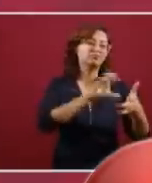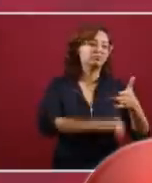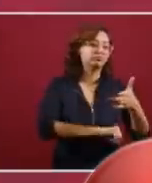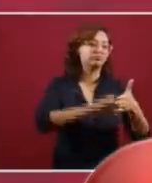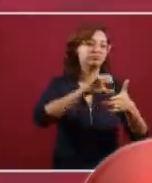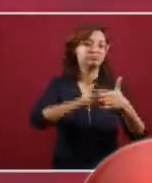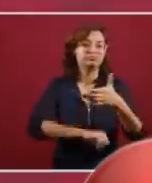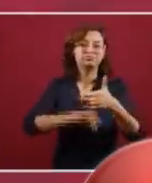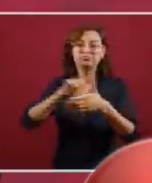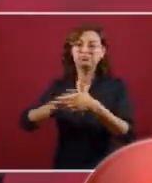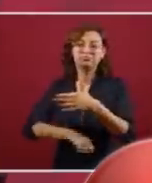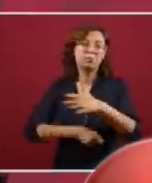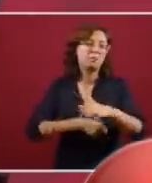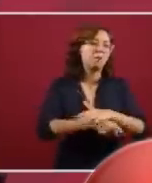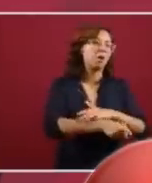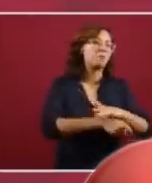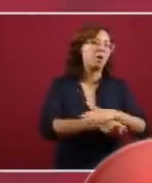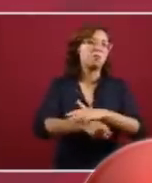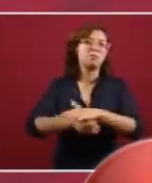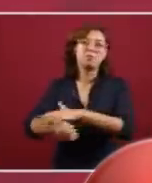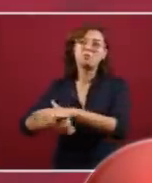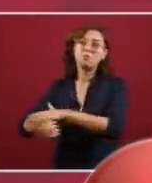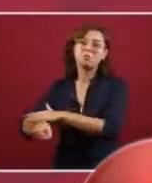la partida de moches.